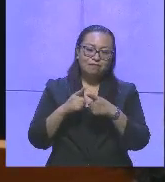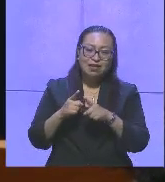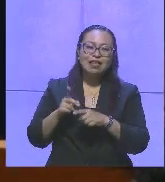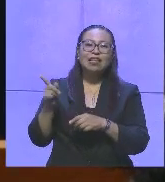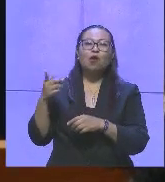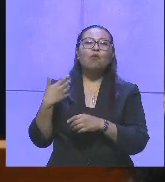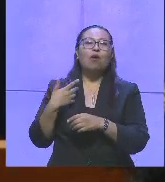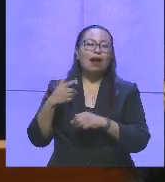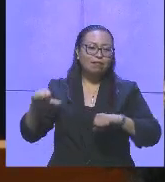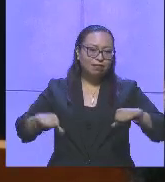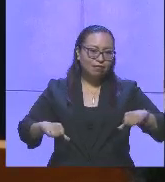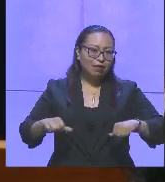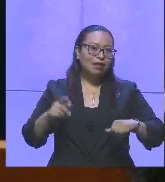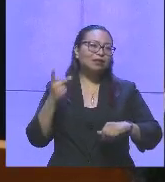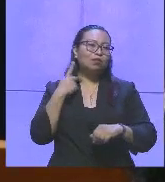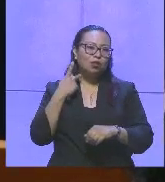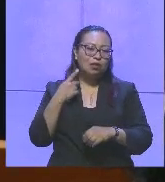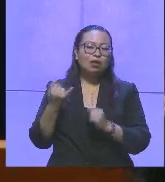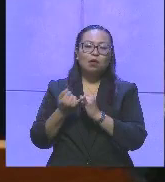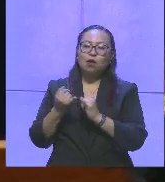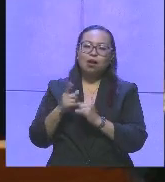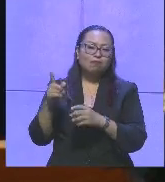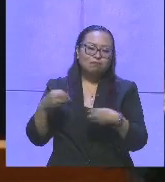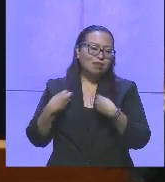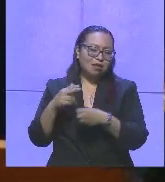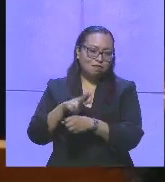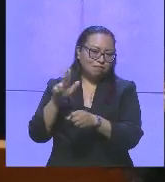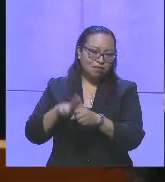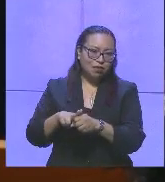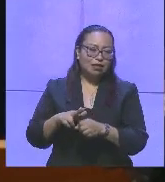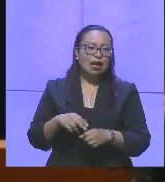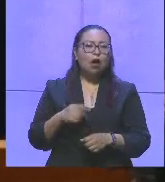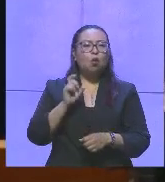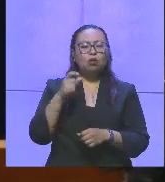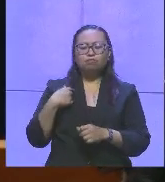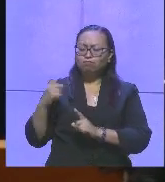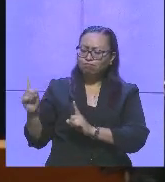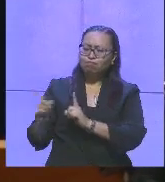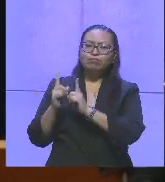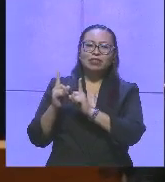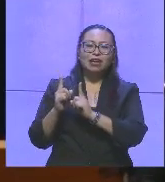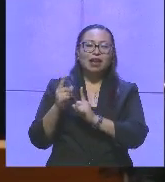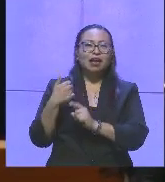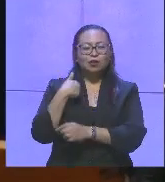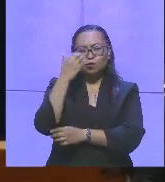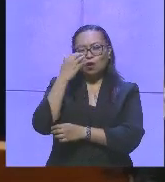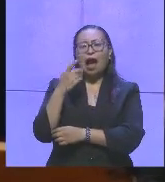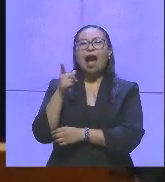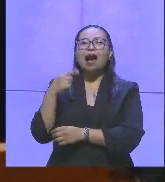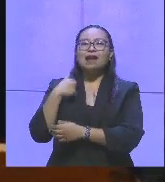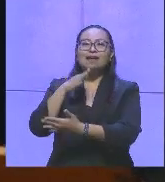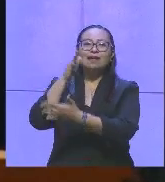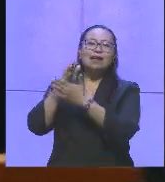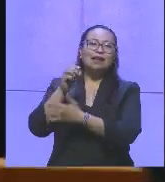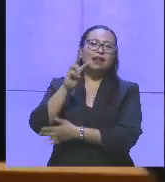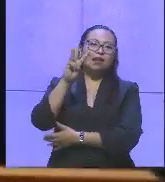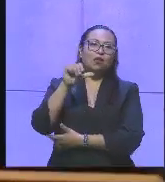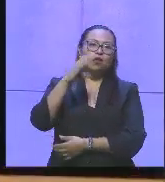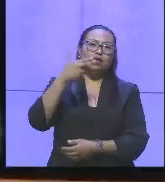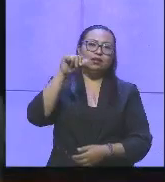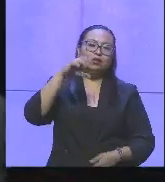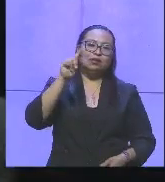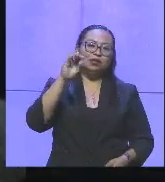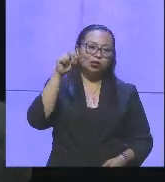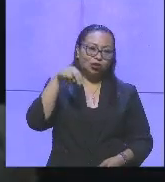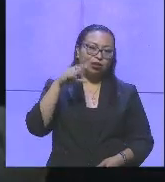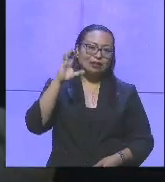pública. La primera vez que yo interactué con José Pablo fue en Washington, curiosamente, en el Washington